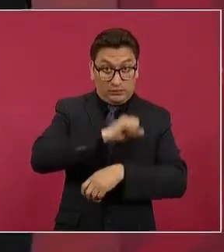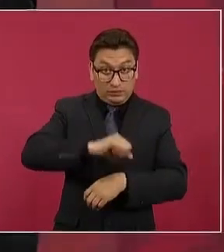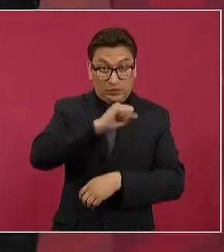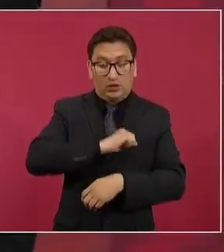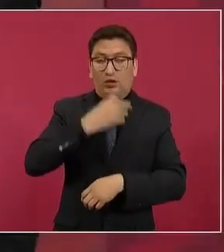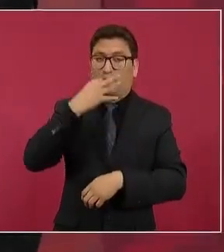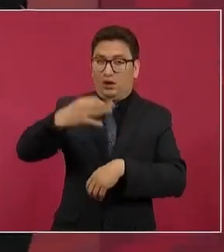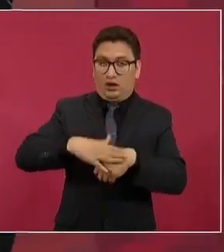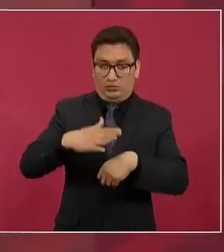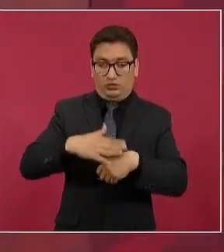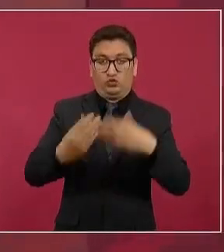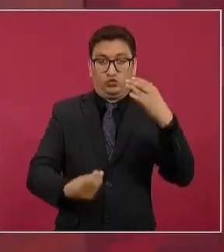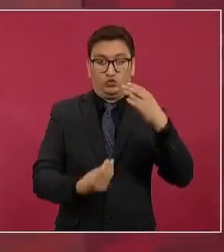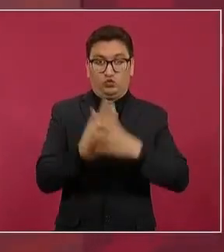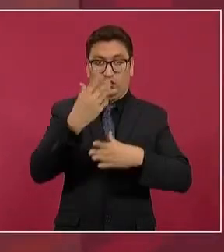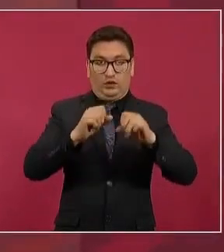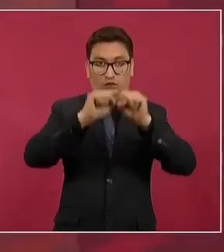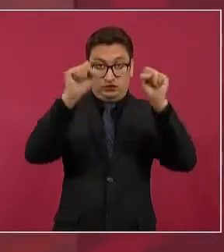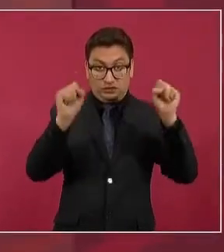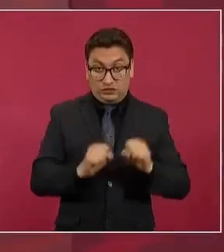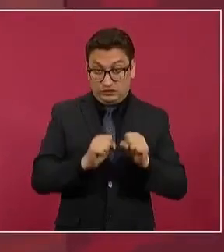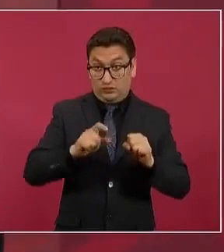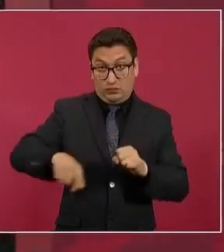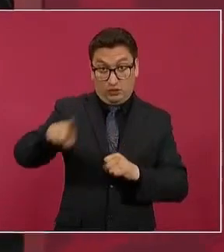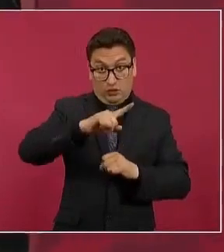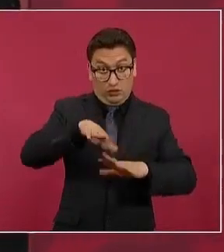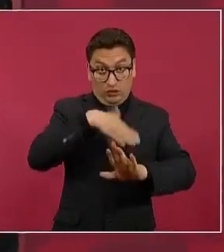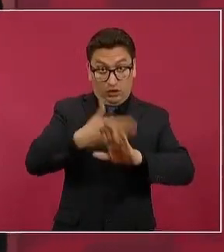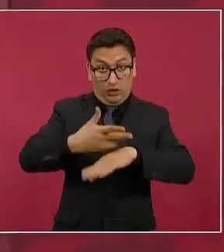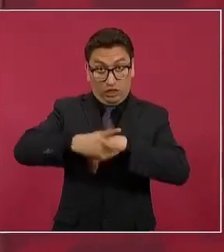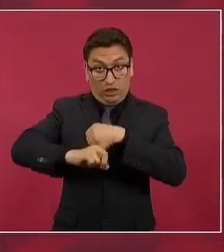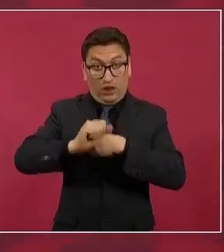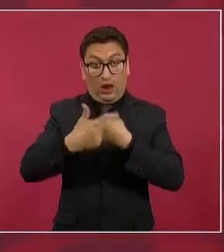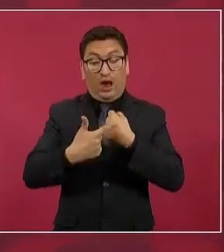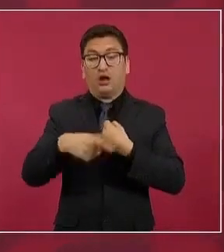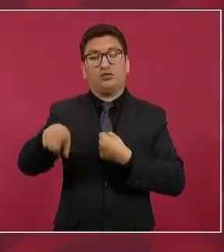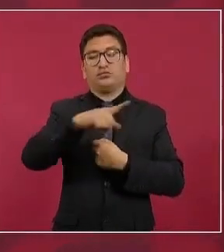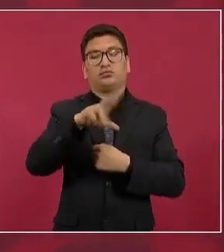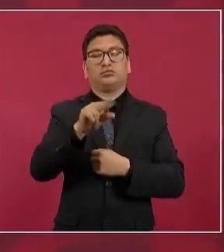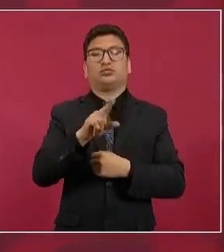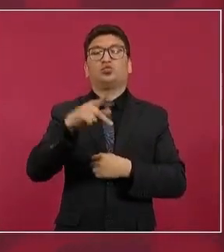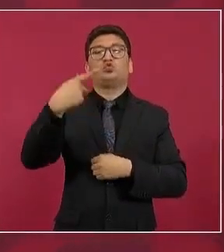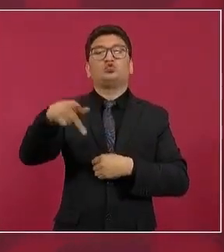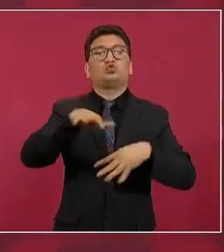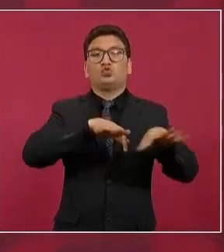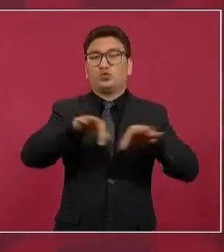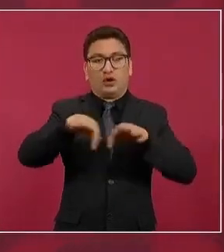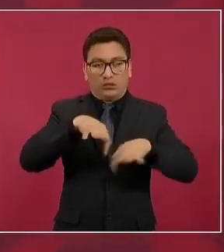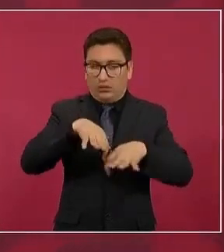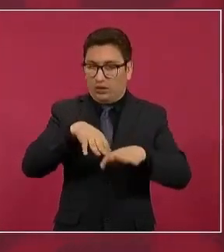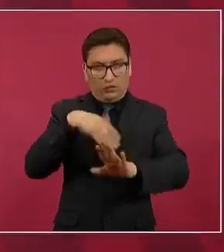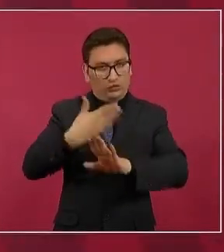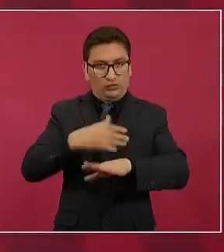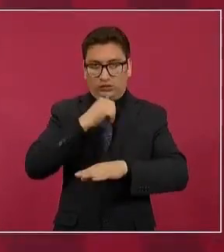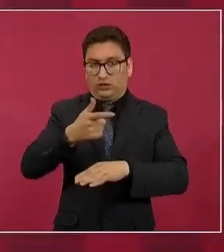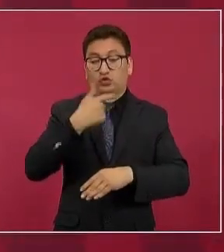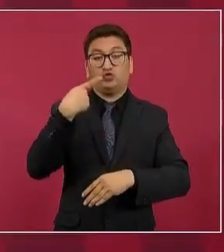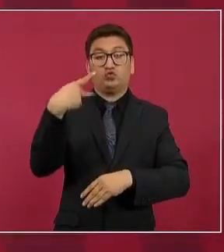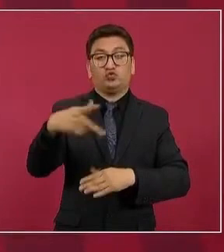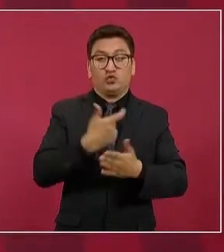que este nuevo sistema no les afecta en sus prestaciones, en sus